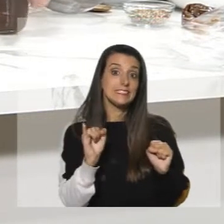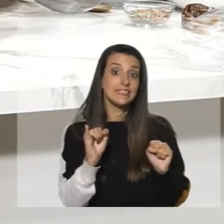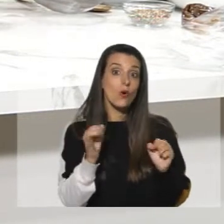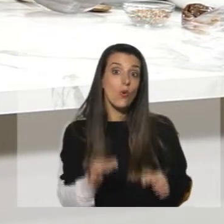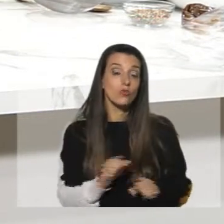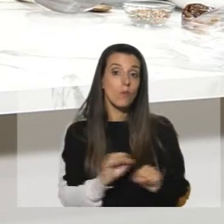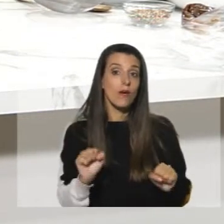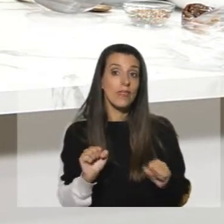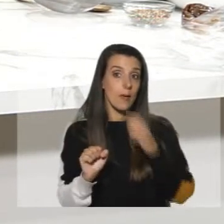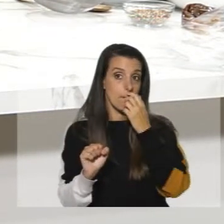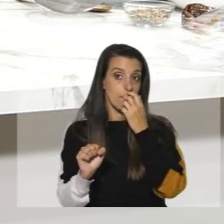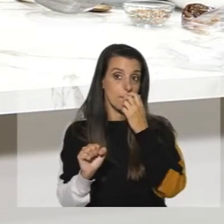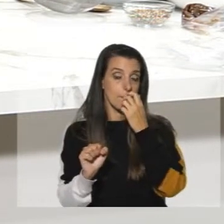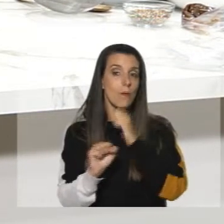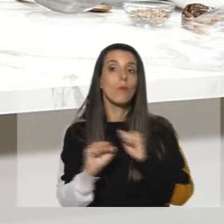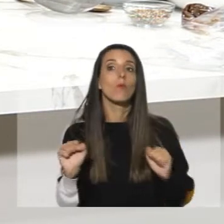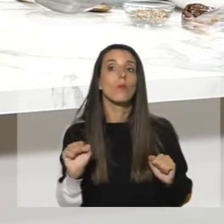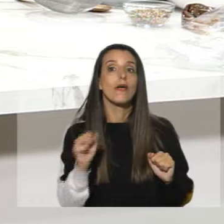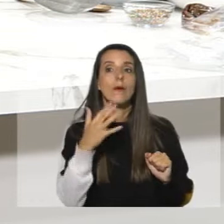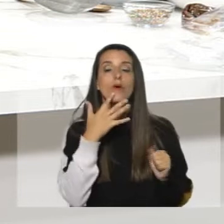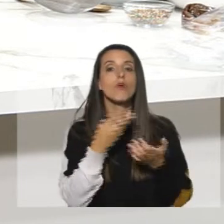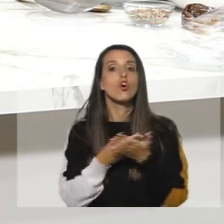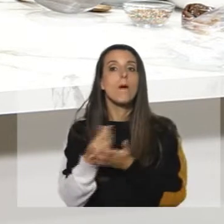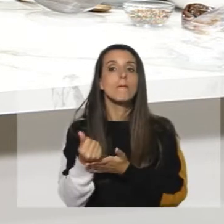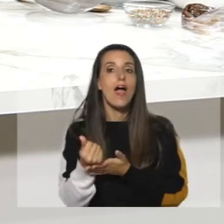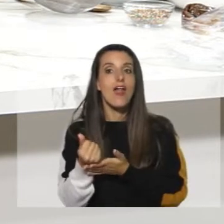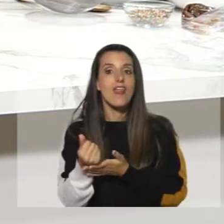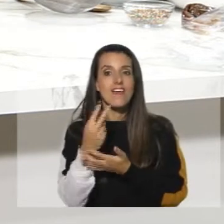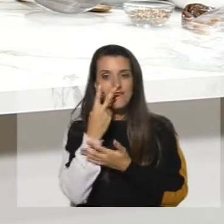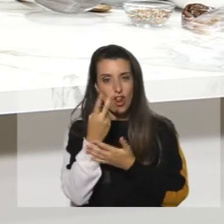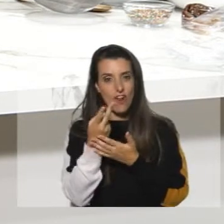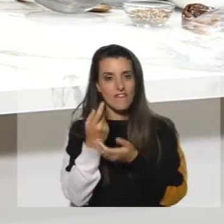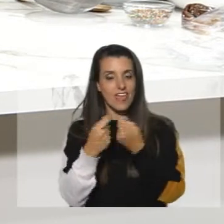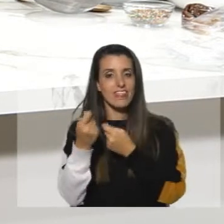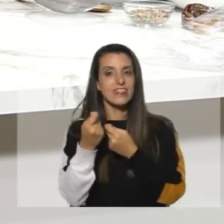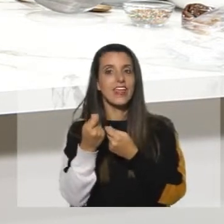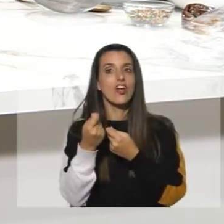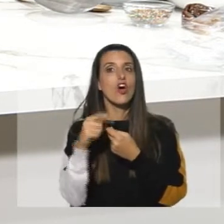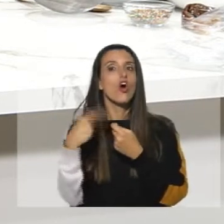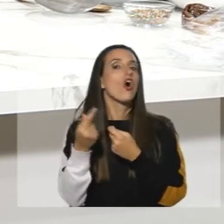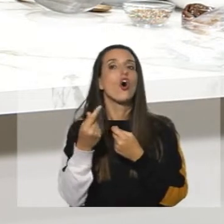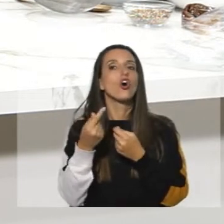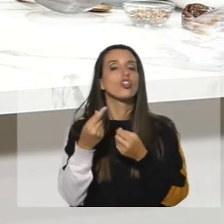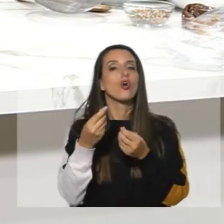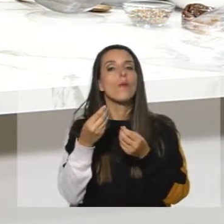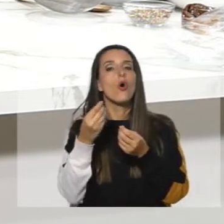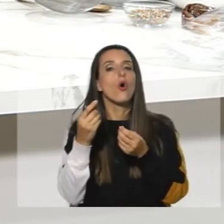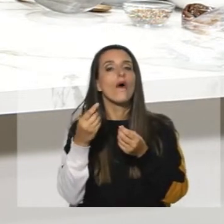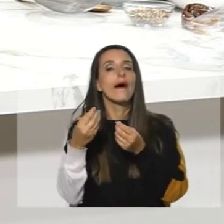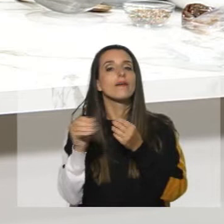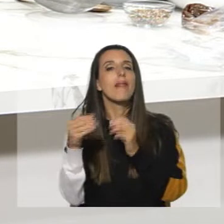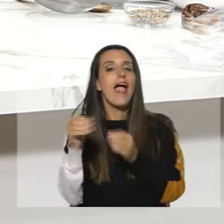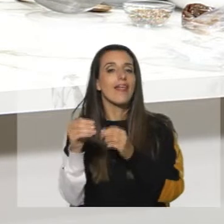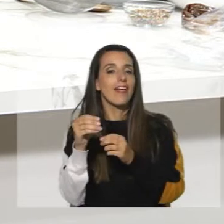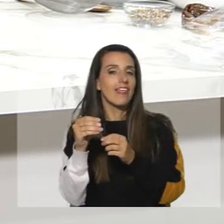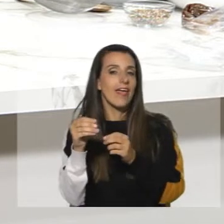Exactamente, ¿no? podés hacerlo así. Pueden comprar, vieron que se vende la pasta de goma o el baño amasado sí, en